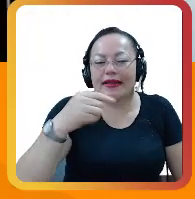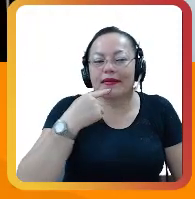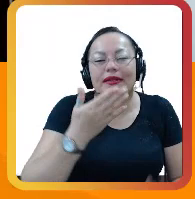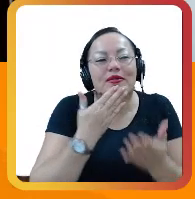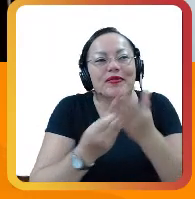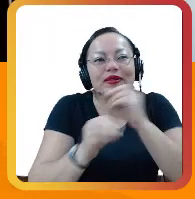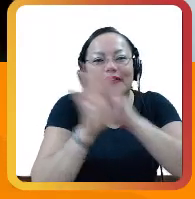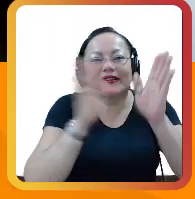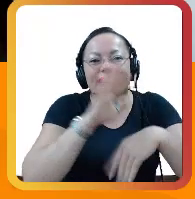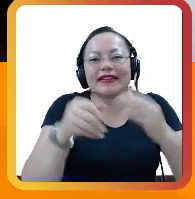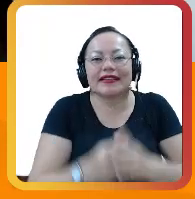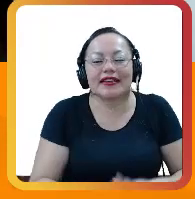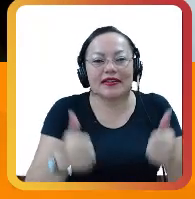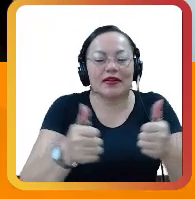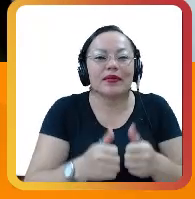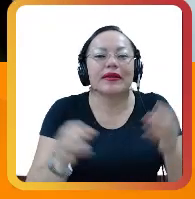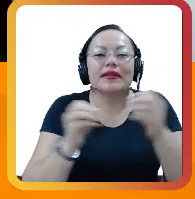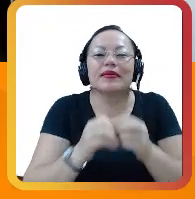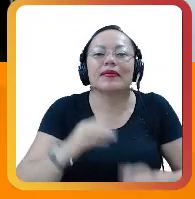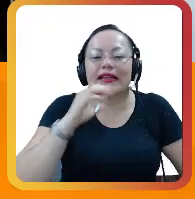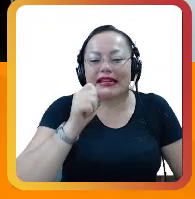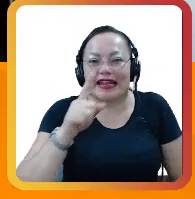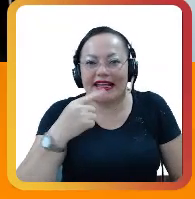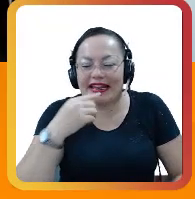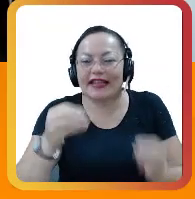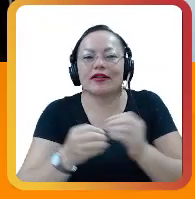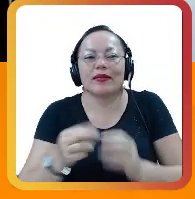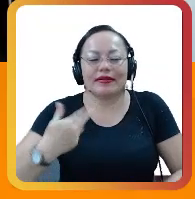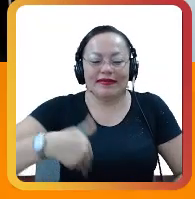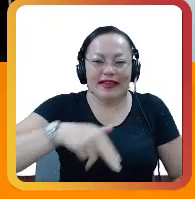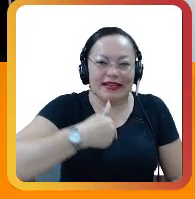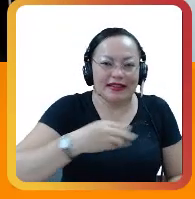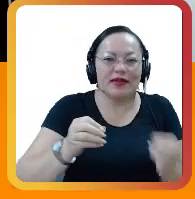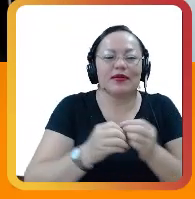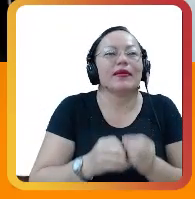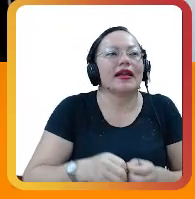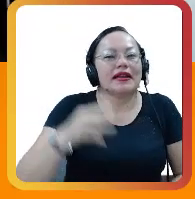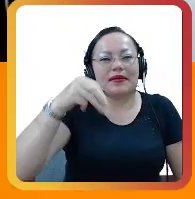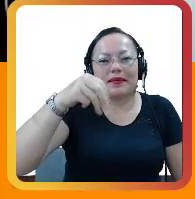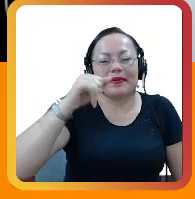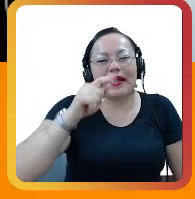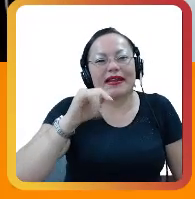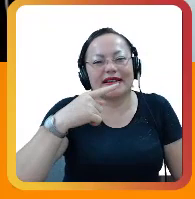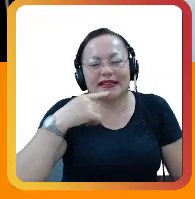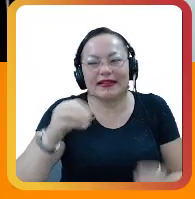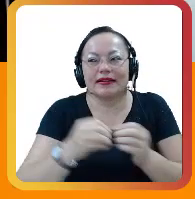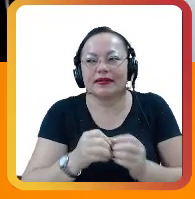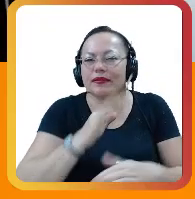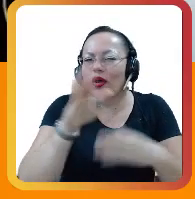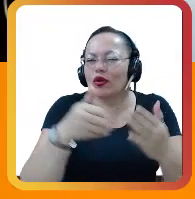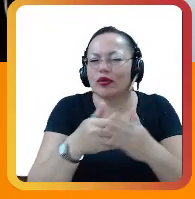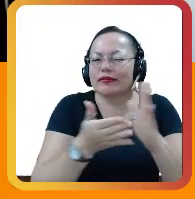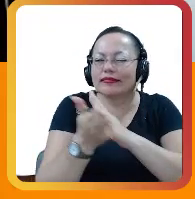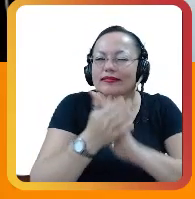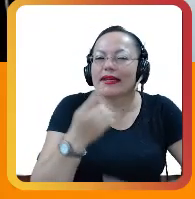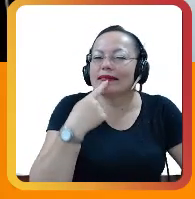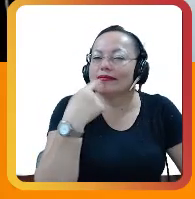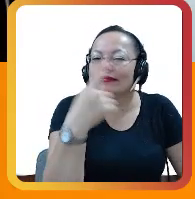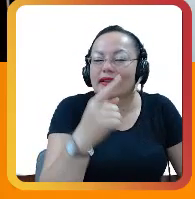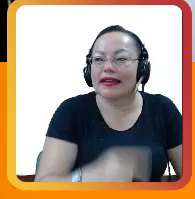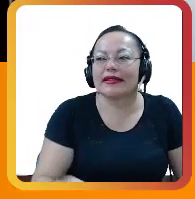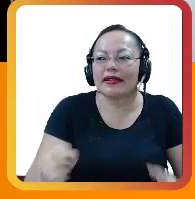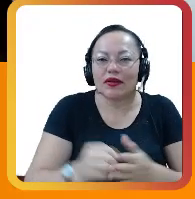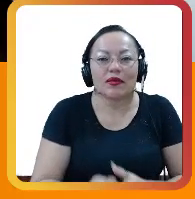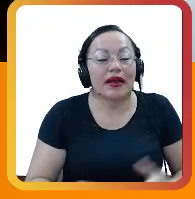Hola, Merceditas. Claudia Moreno bueno, también anda pegadita a nosotros. Marisol Ruiz García y Paola Rodríguez, dice, que están